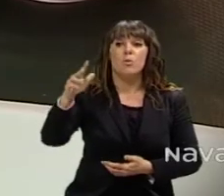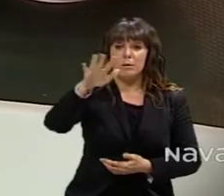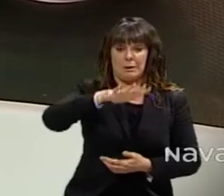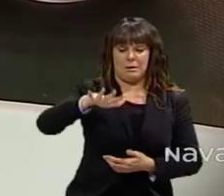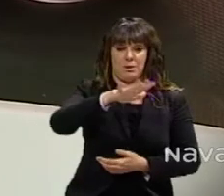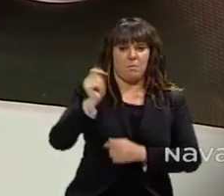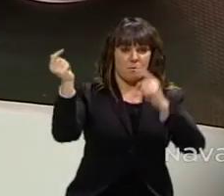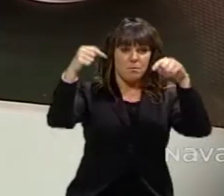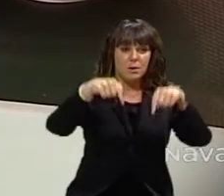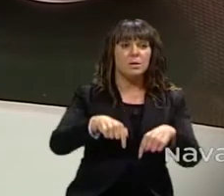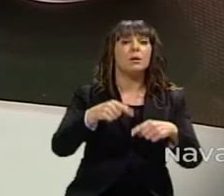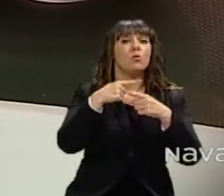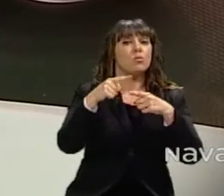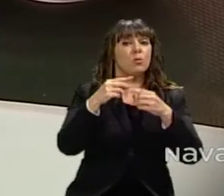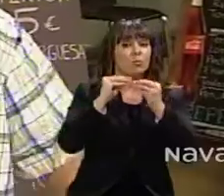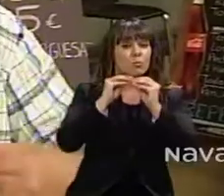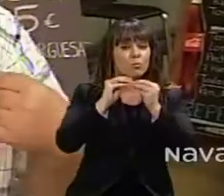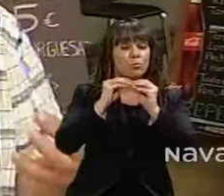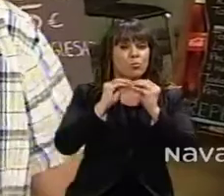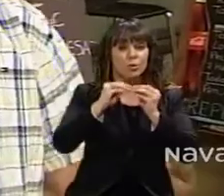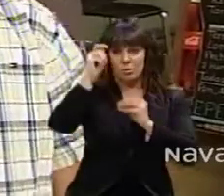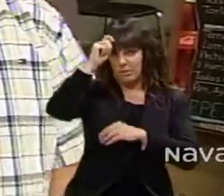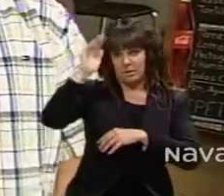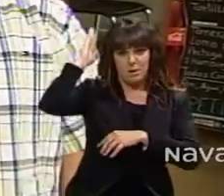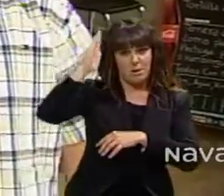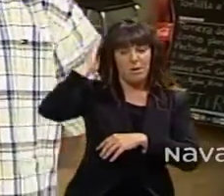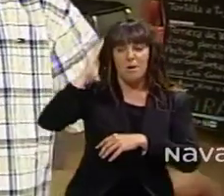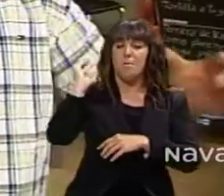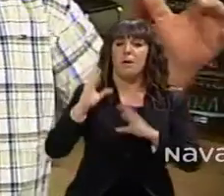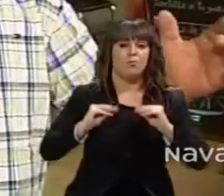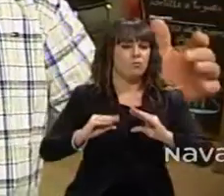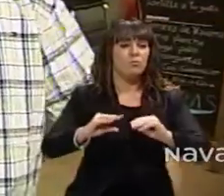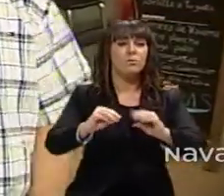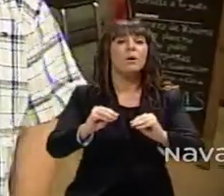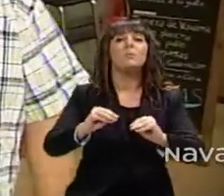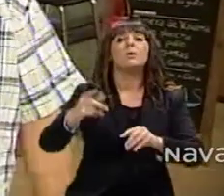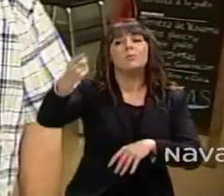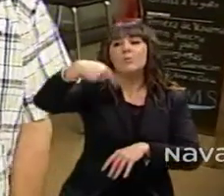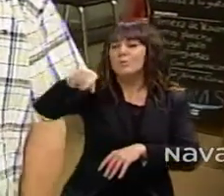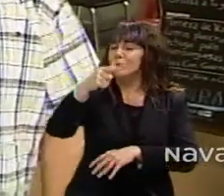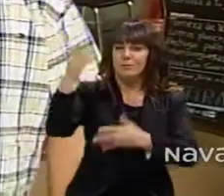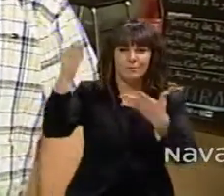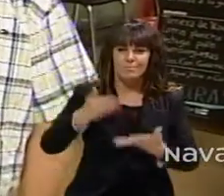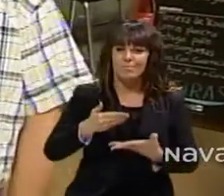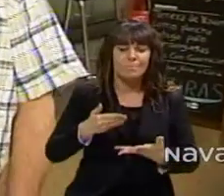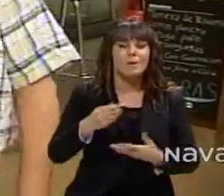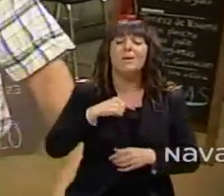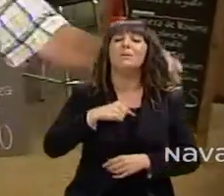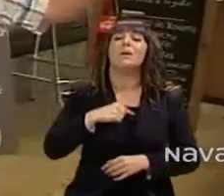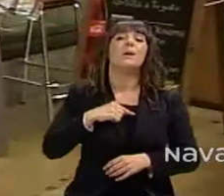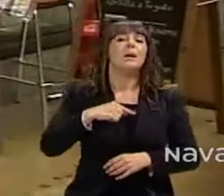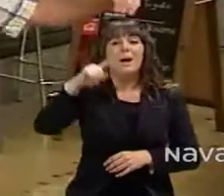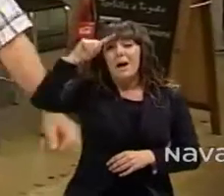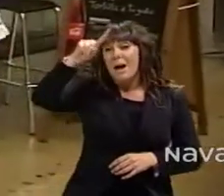con productos navarra, con gente navarra, con muchas ganas de trabajar y que aproveches. Seguro que seguro que no os vais a arrepentir.